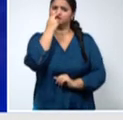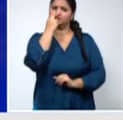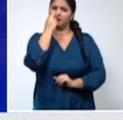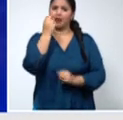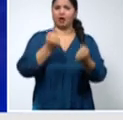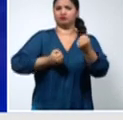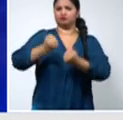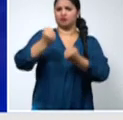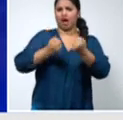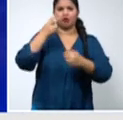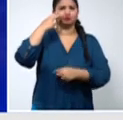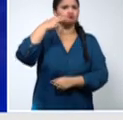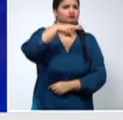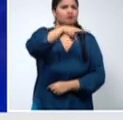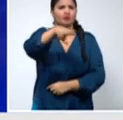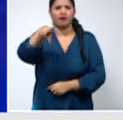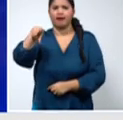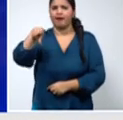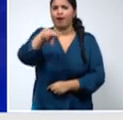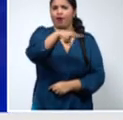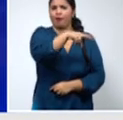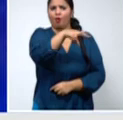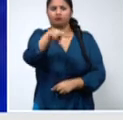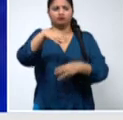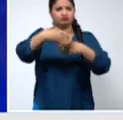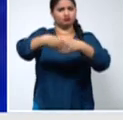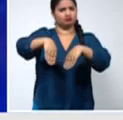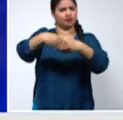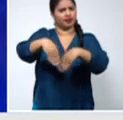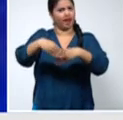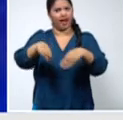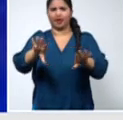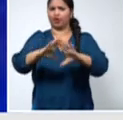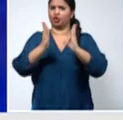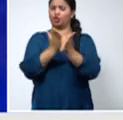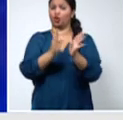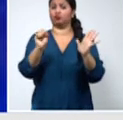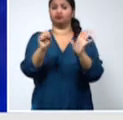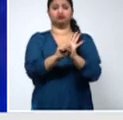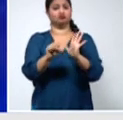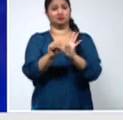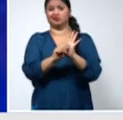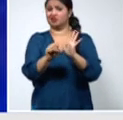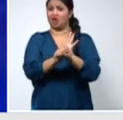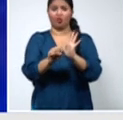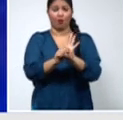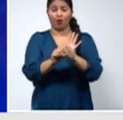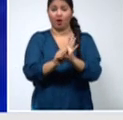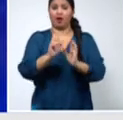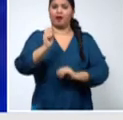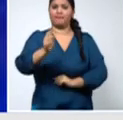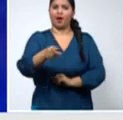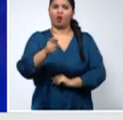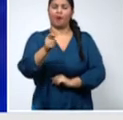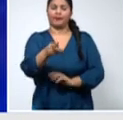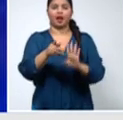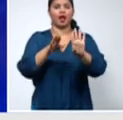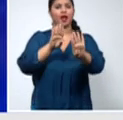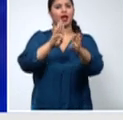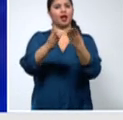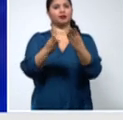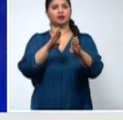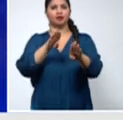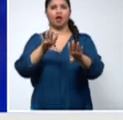se encuentra Trimagen, una gran cantidad de personas ya haciendo colas para adquirir algunos productos y todo el mundo como hermanos,